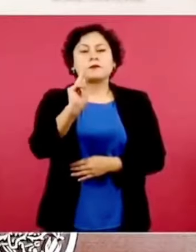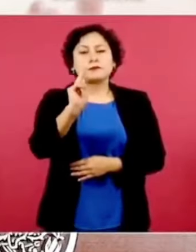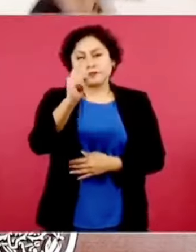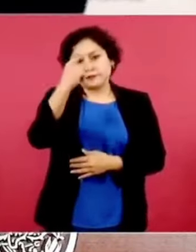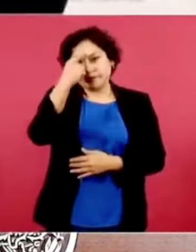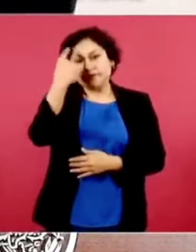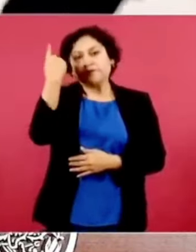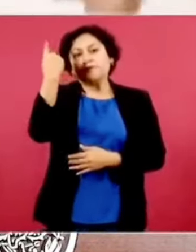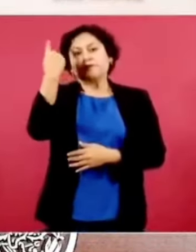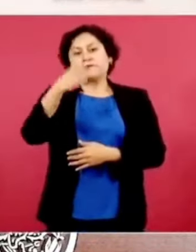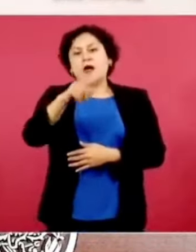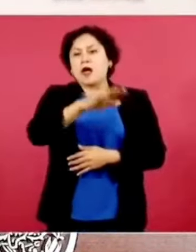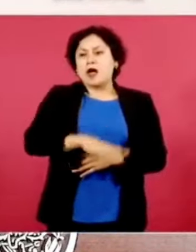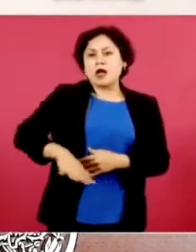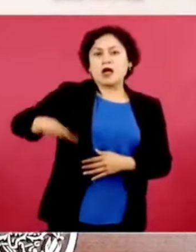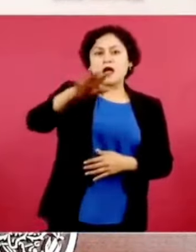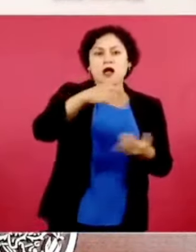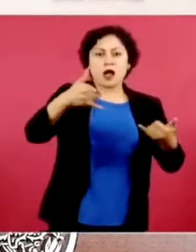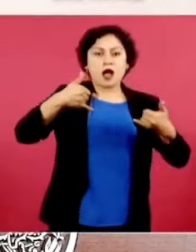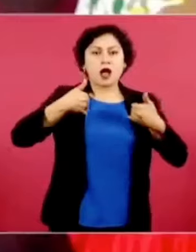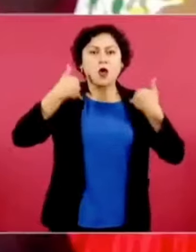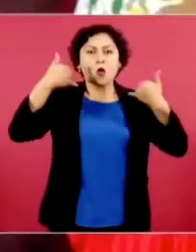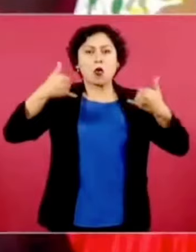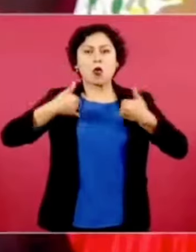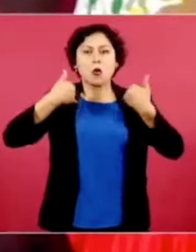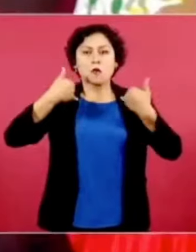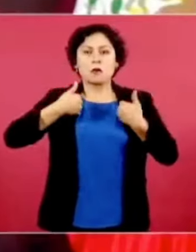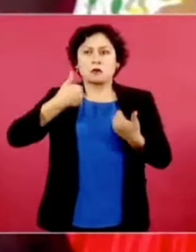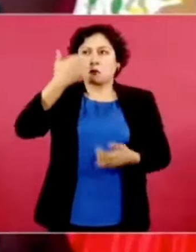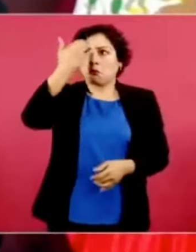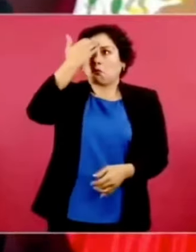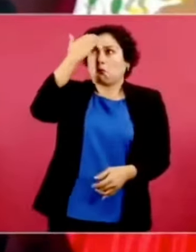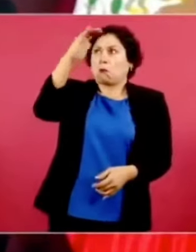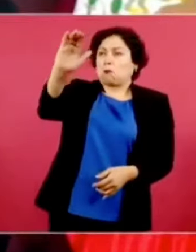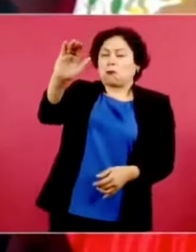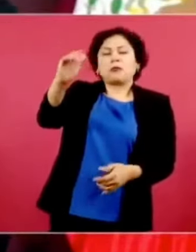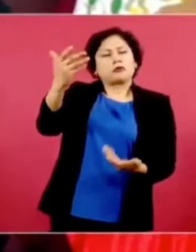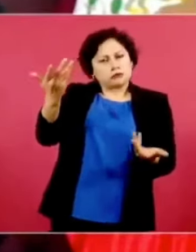para los jóvenes, un seminario